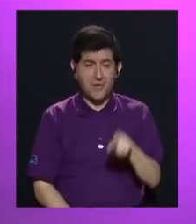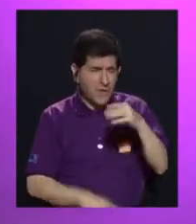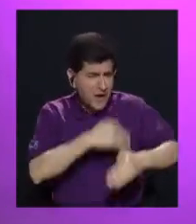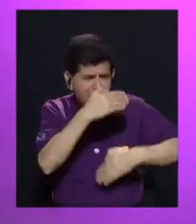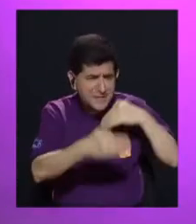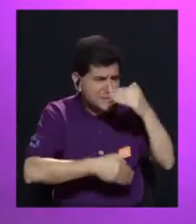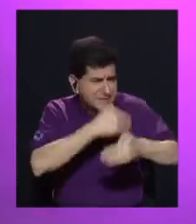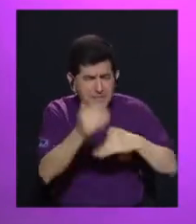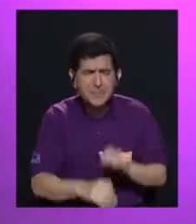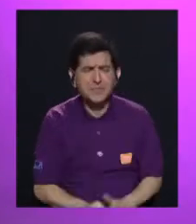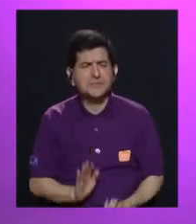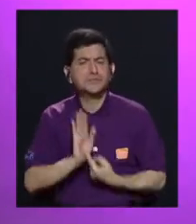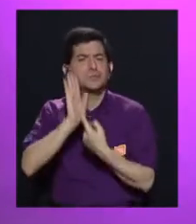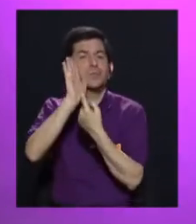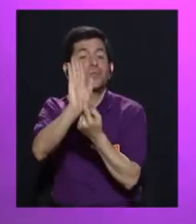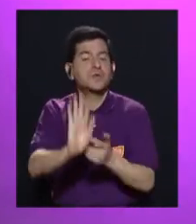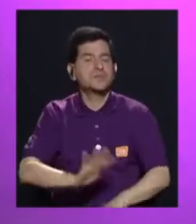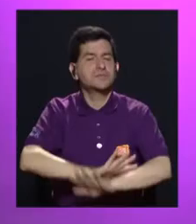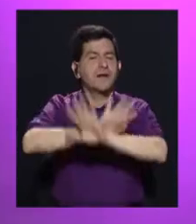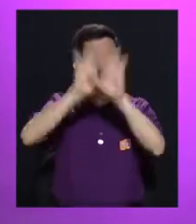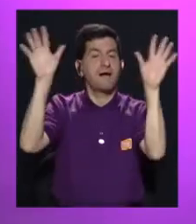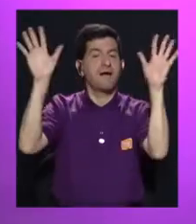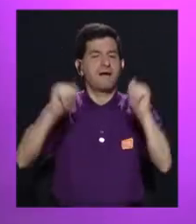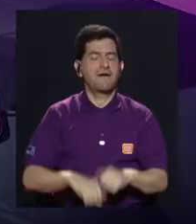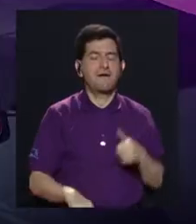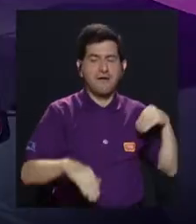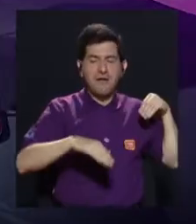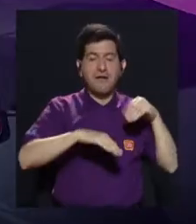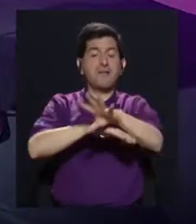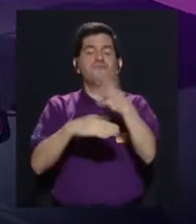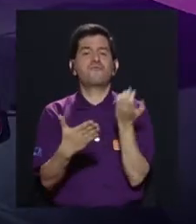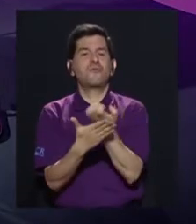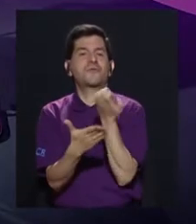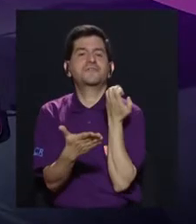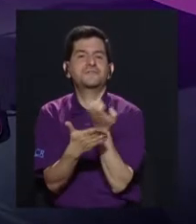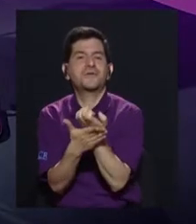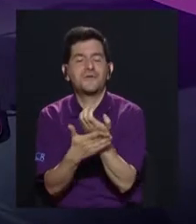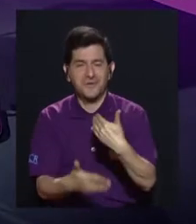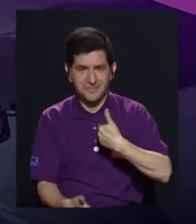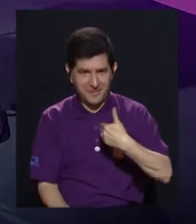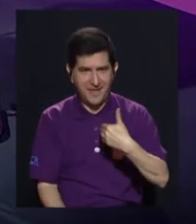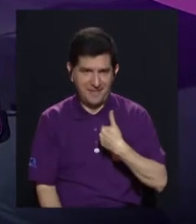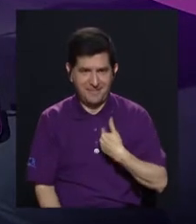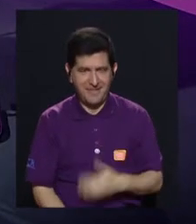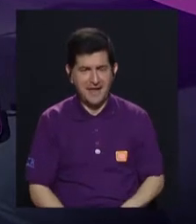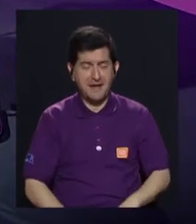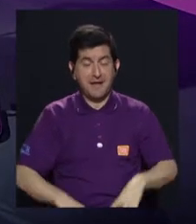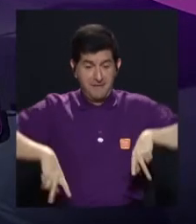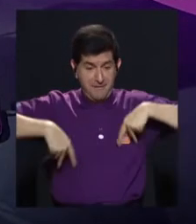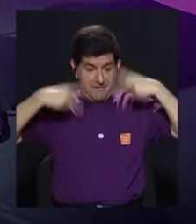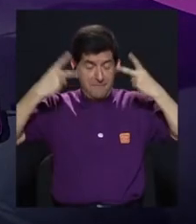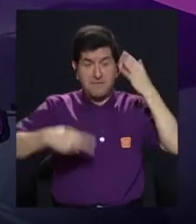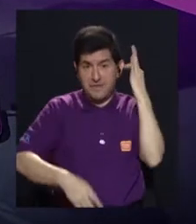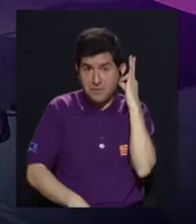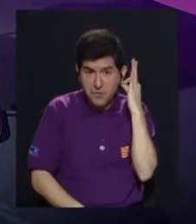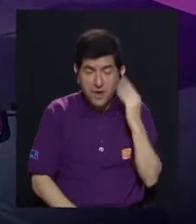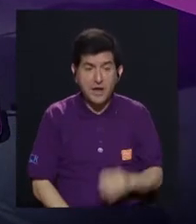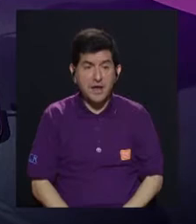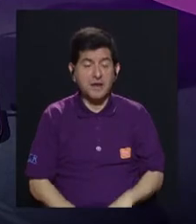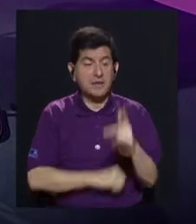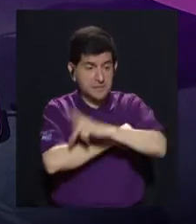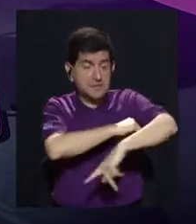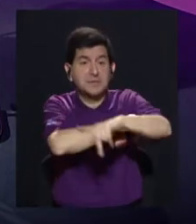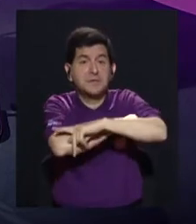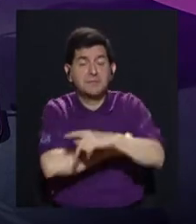proceso no se está reflejando claramente las implicaciones económicas que tienen en las vidas de las mujeres en la vida del